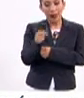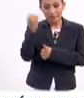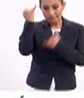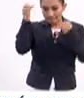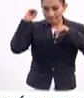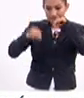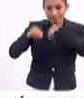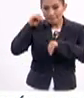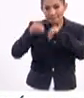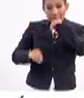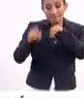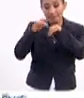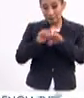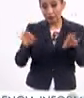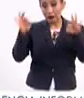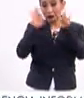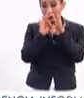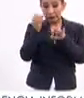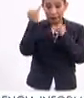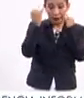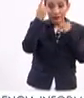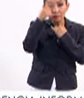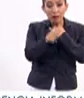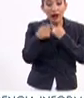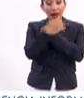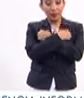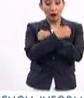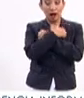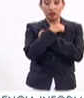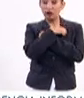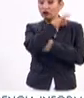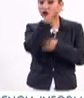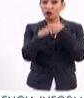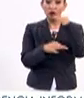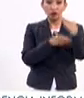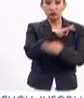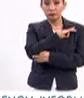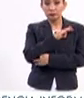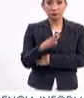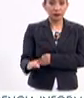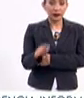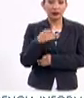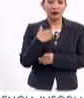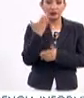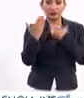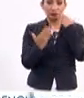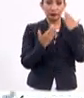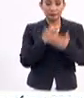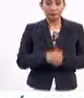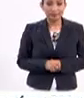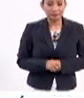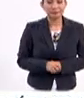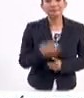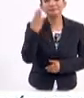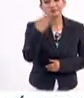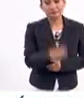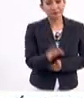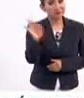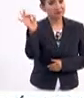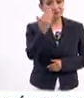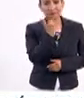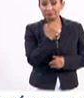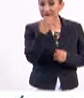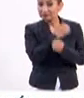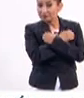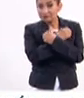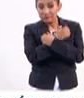han desarrollado importantes estrategias para que la educación llegue a la mayor población de México. Sabemos que sin la educación